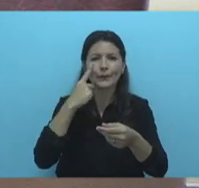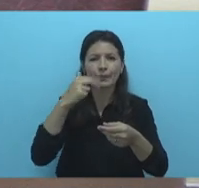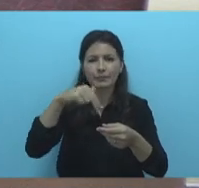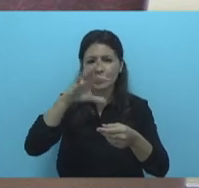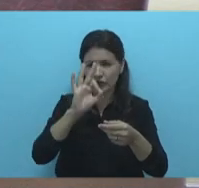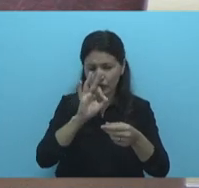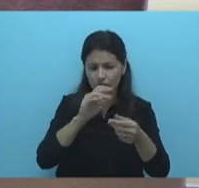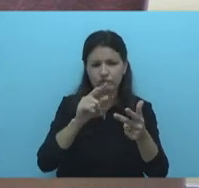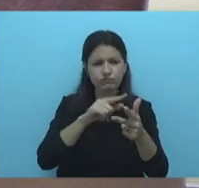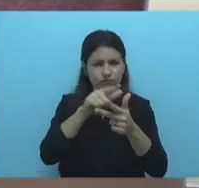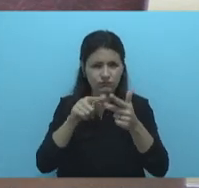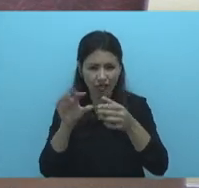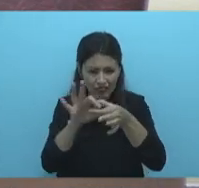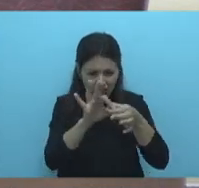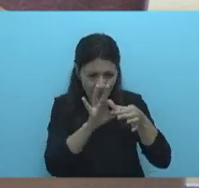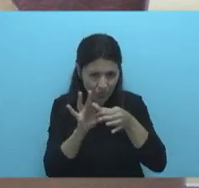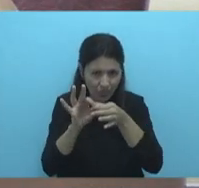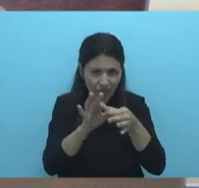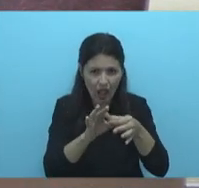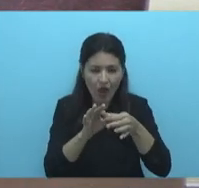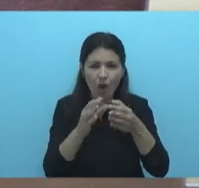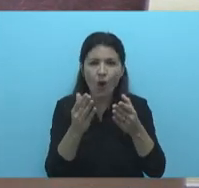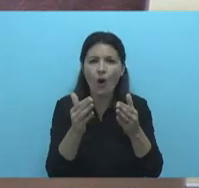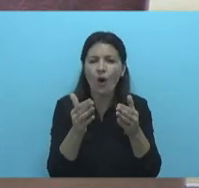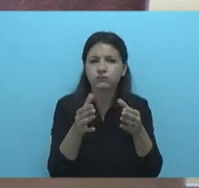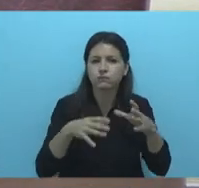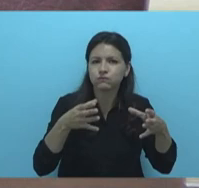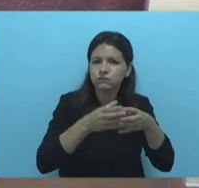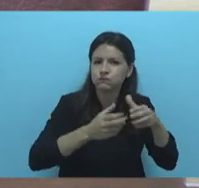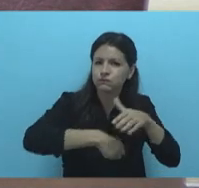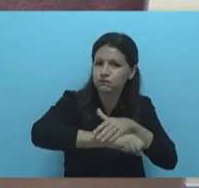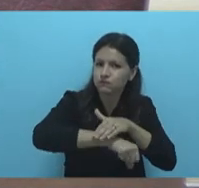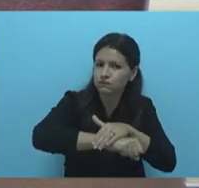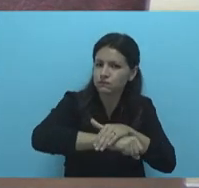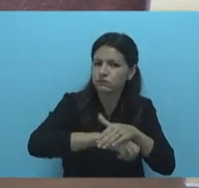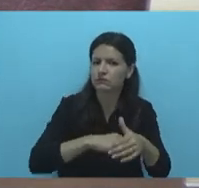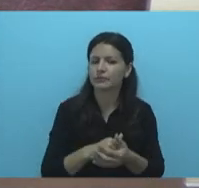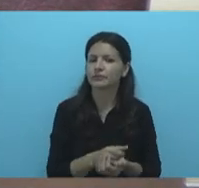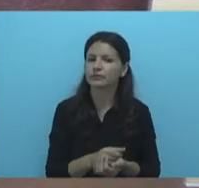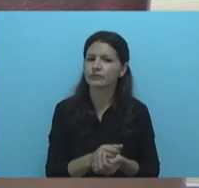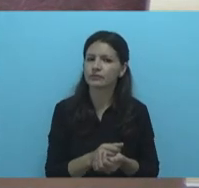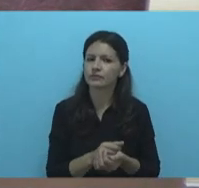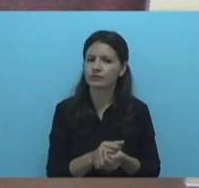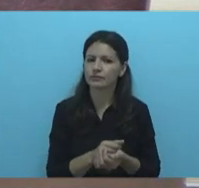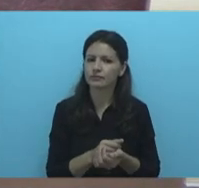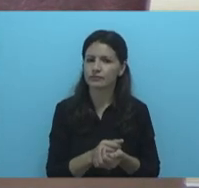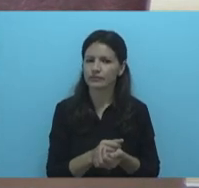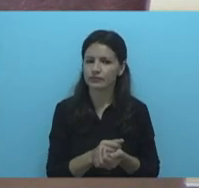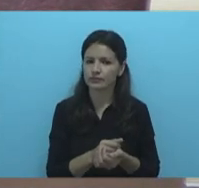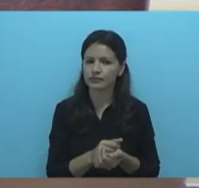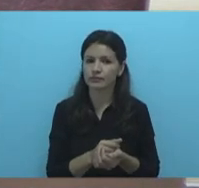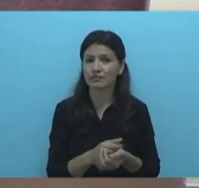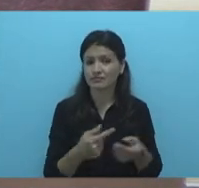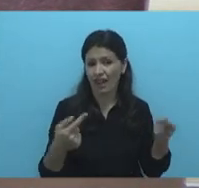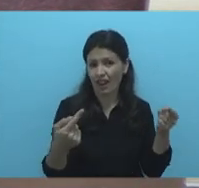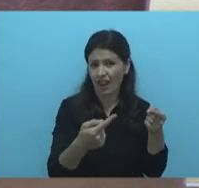con la barra de Newell's, con lo cual era un enfrentamiento de los húngaros los Funes contra los Caminos, que era en realidad un enfrentamiento